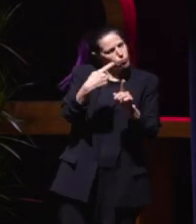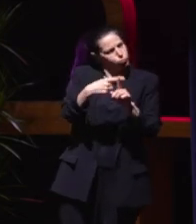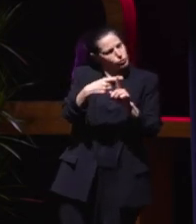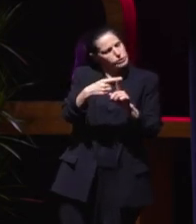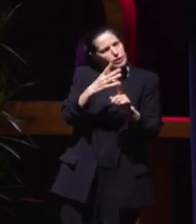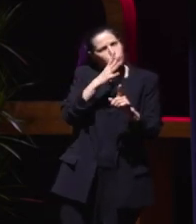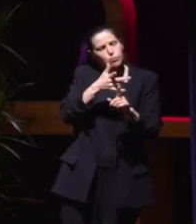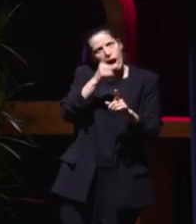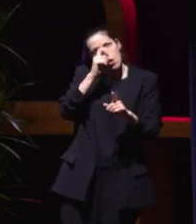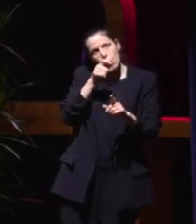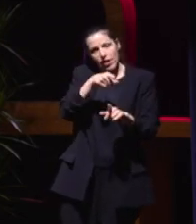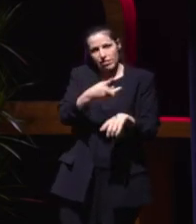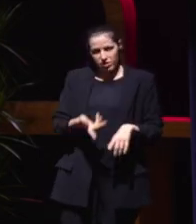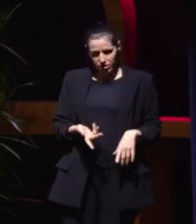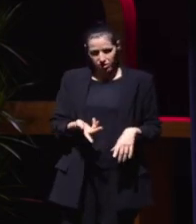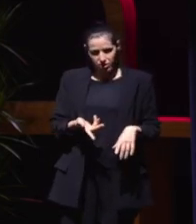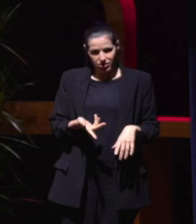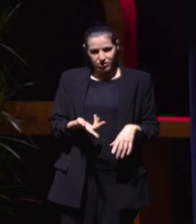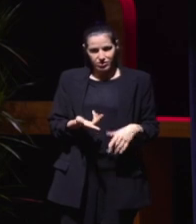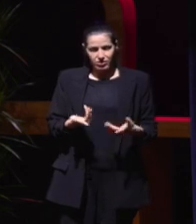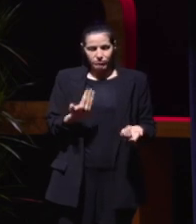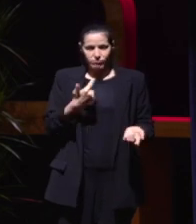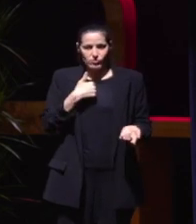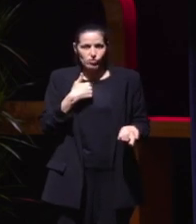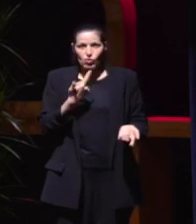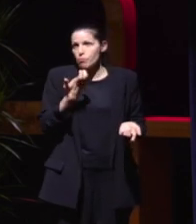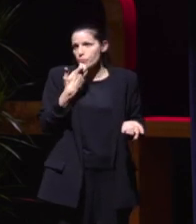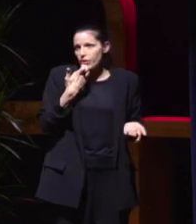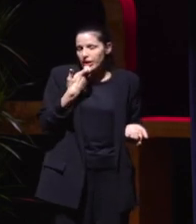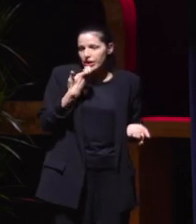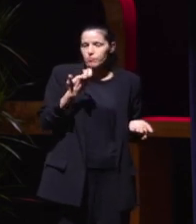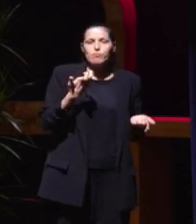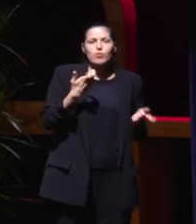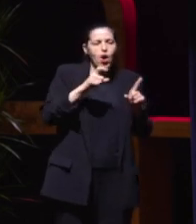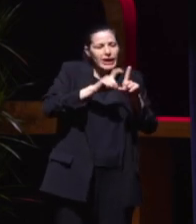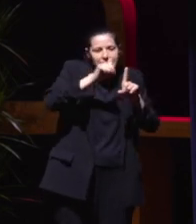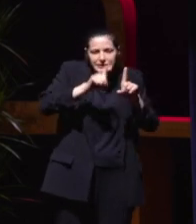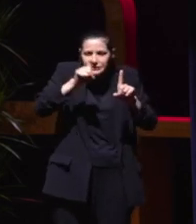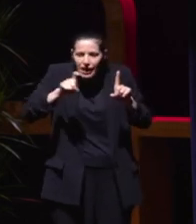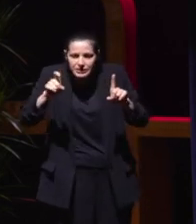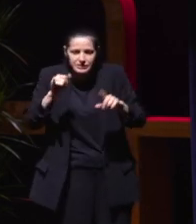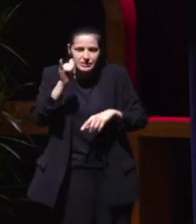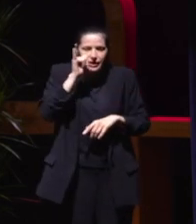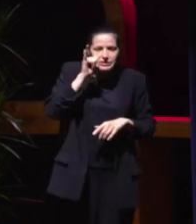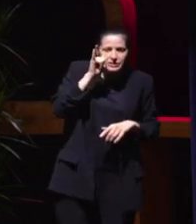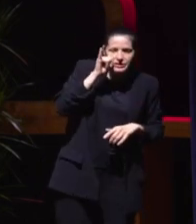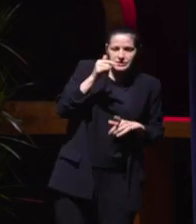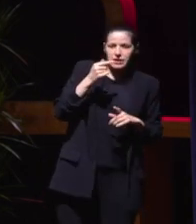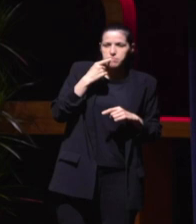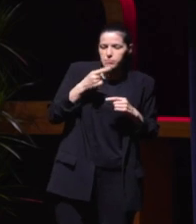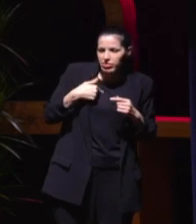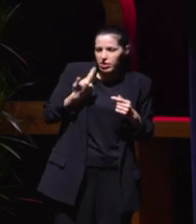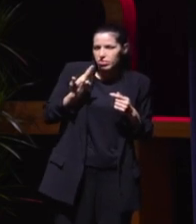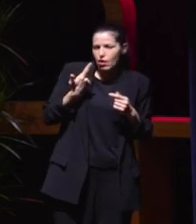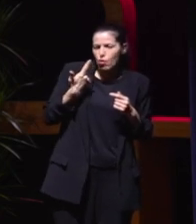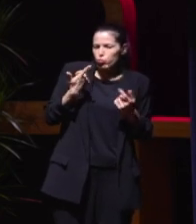algoritmo Y bueno pues mirar que tengo 150.000 seguidores de la Script en Instagram y me dicen los compañeros tía Cómo lo haces